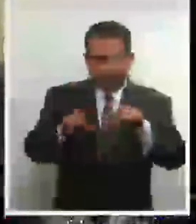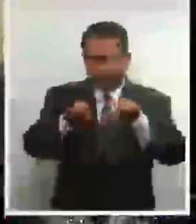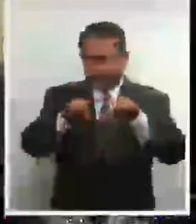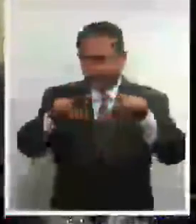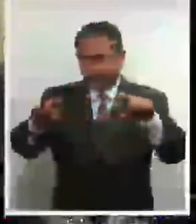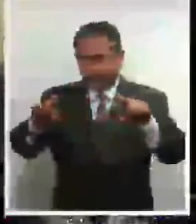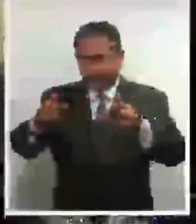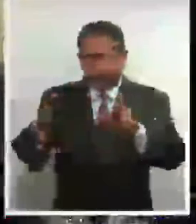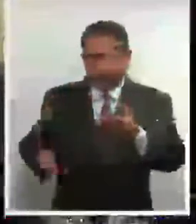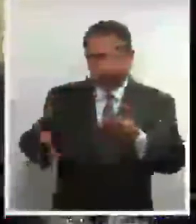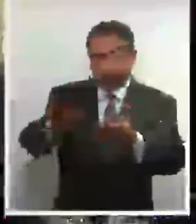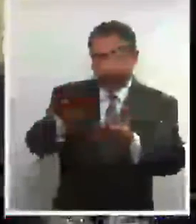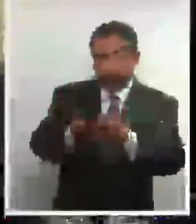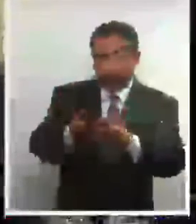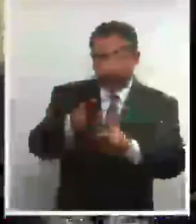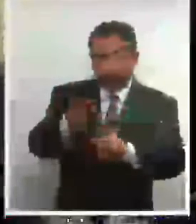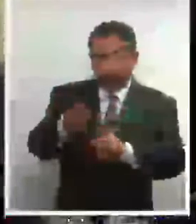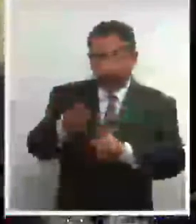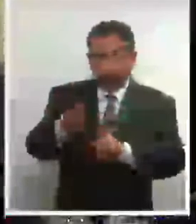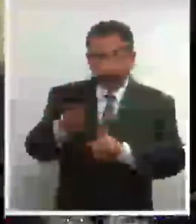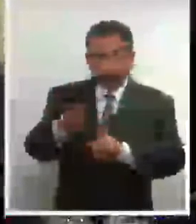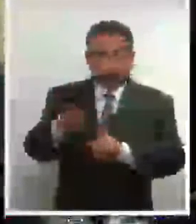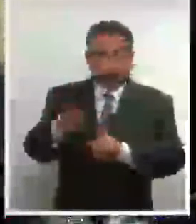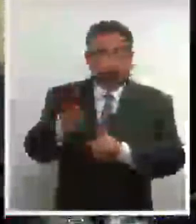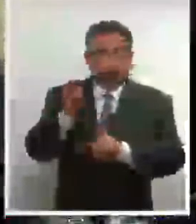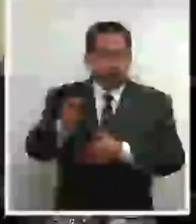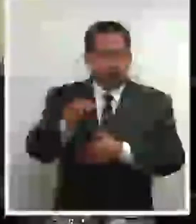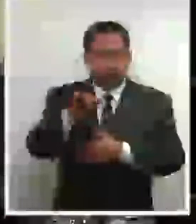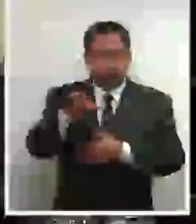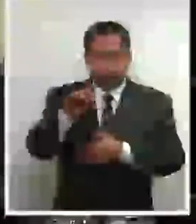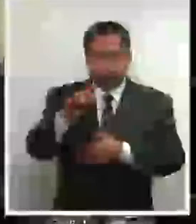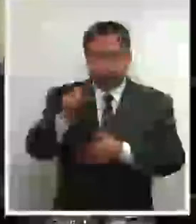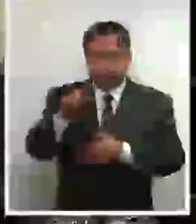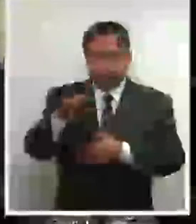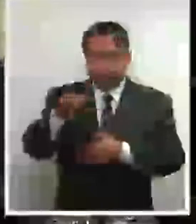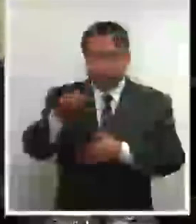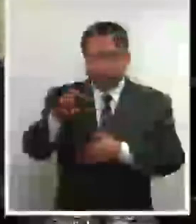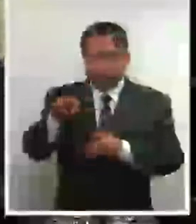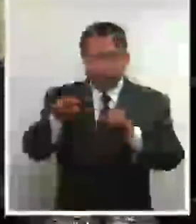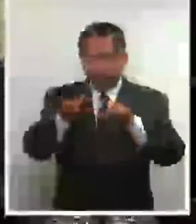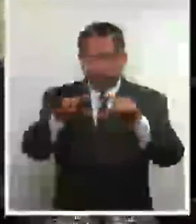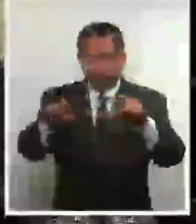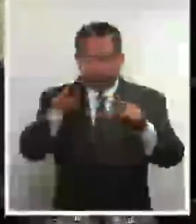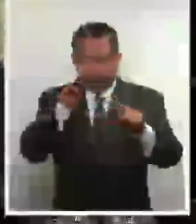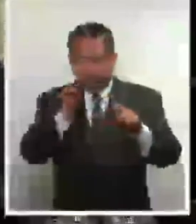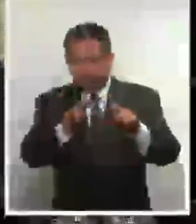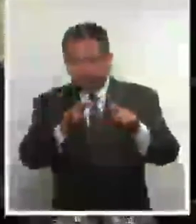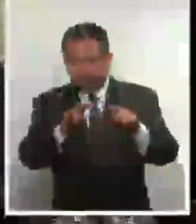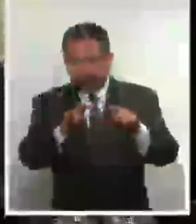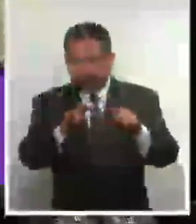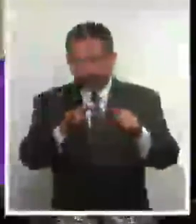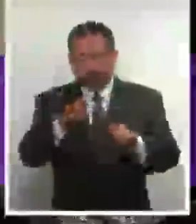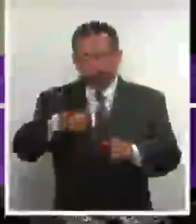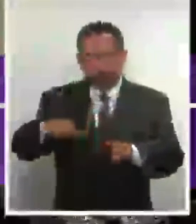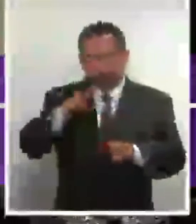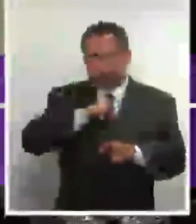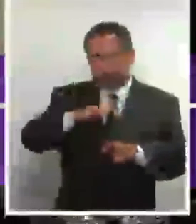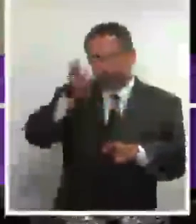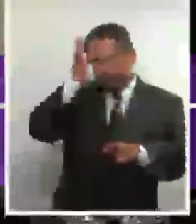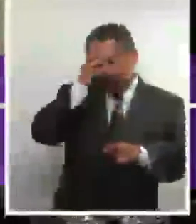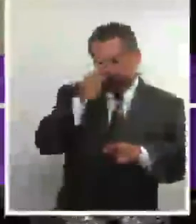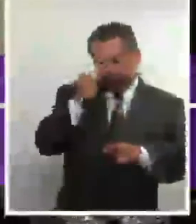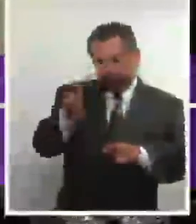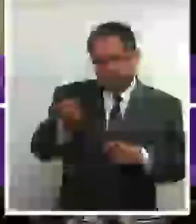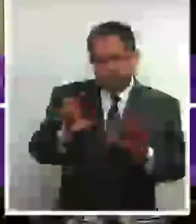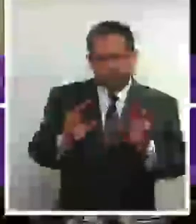que ha propuesto el constituyente Julio César Moreno, que hemos votado porque estamos de acuerdo, por supuesto,